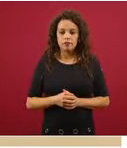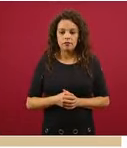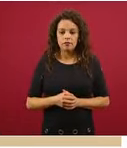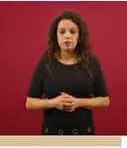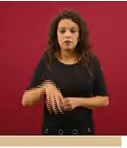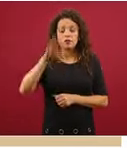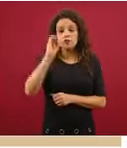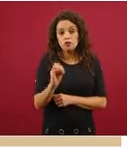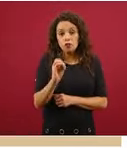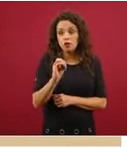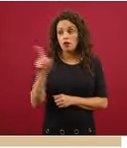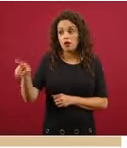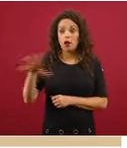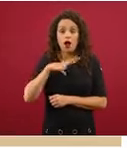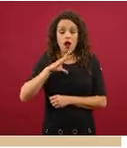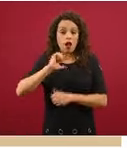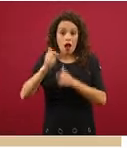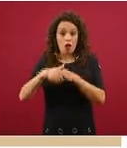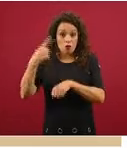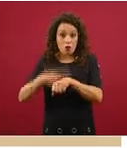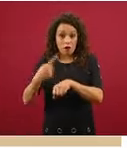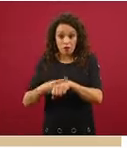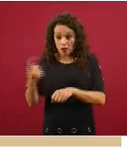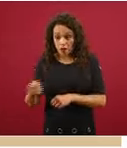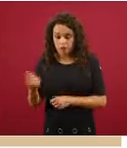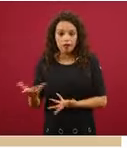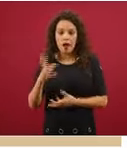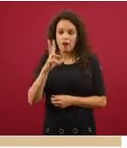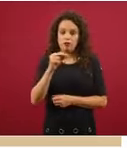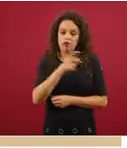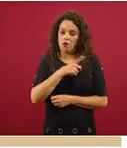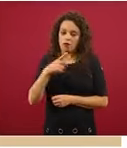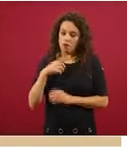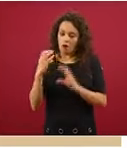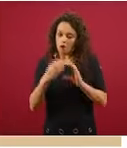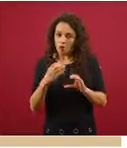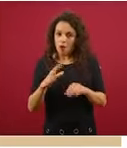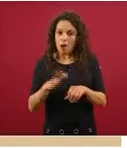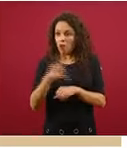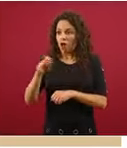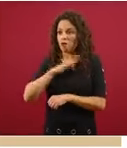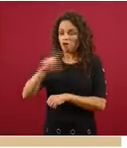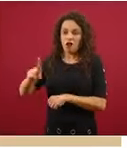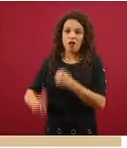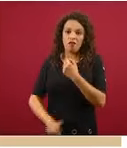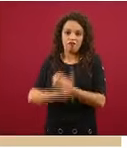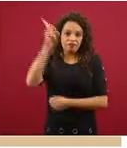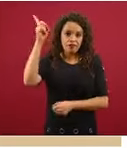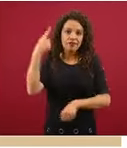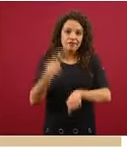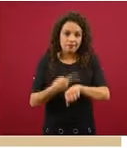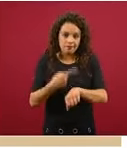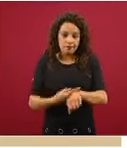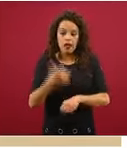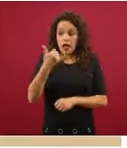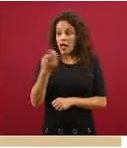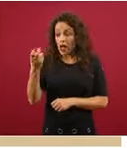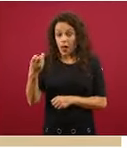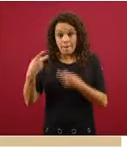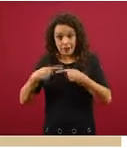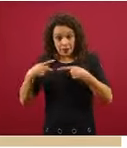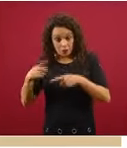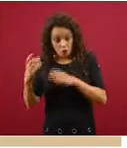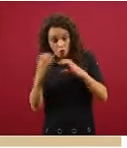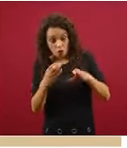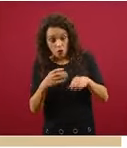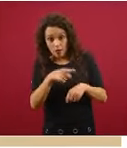para presentar un cuadro grave de COVID-19. Esta persona cuidadora siempre también debe usar el cubreboca y